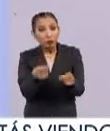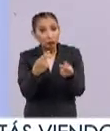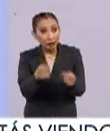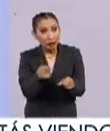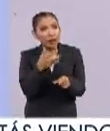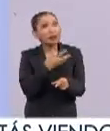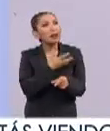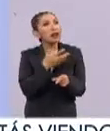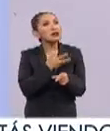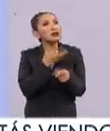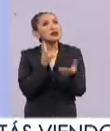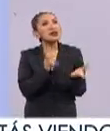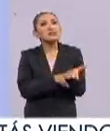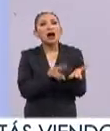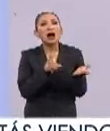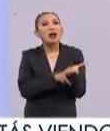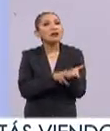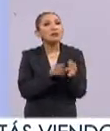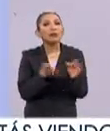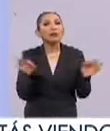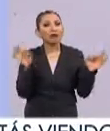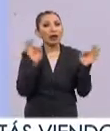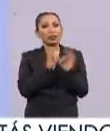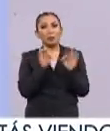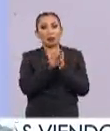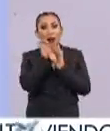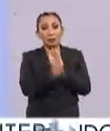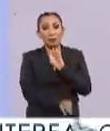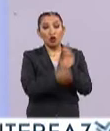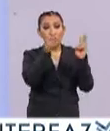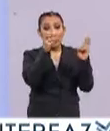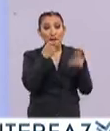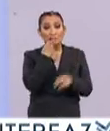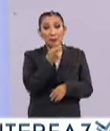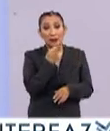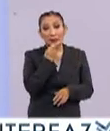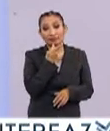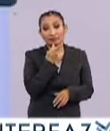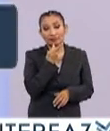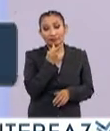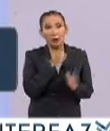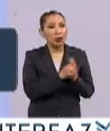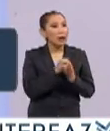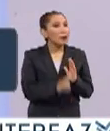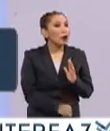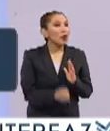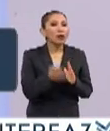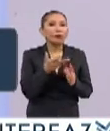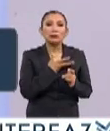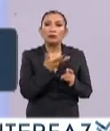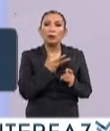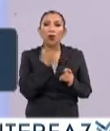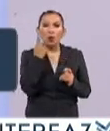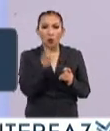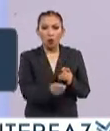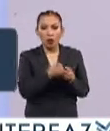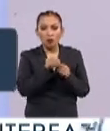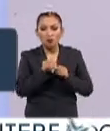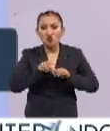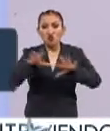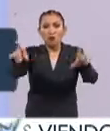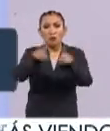música tiene un valor tan importante como la programación hablada. Tenemos una